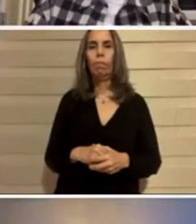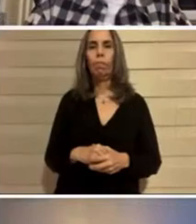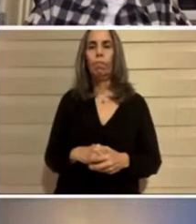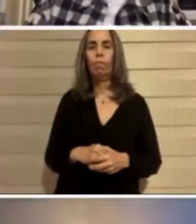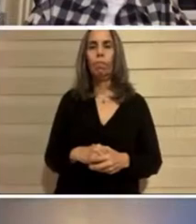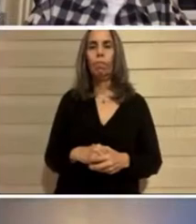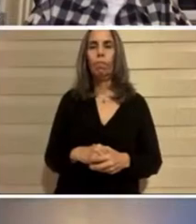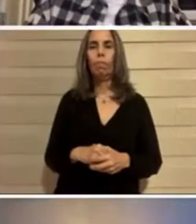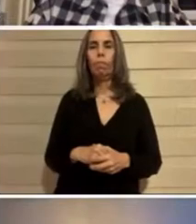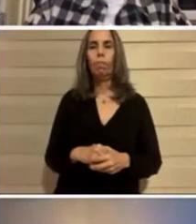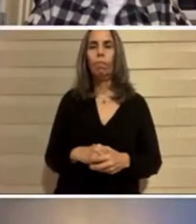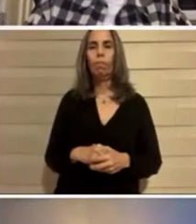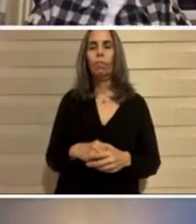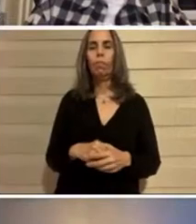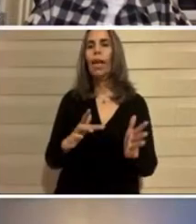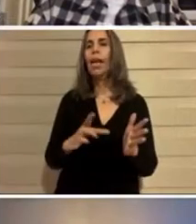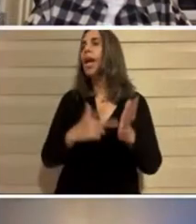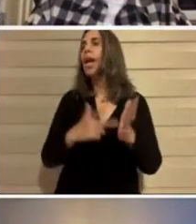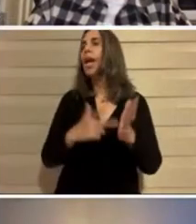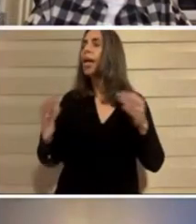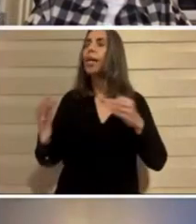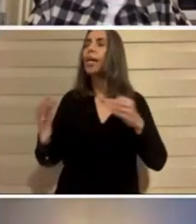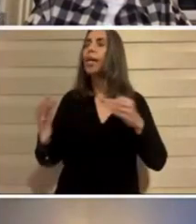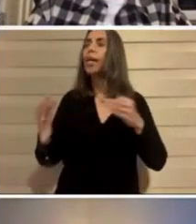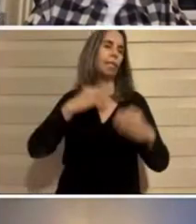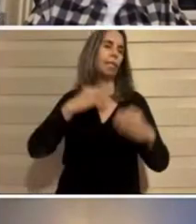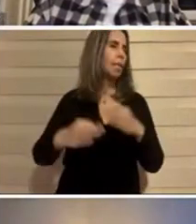Agradecemos a todas nuestras panelistas que nos han